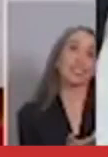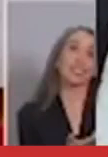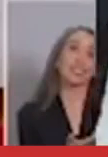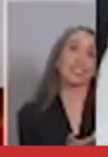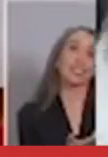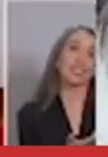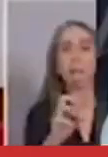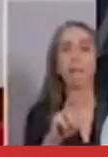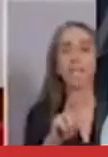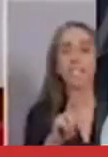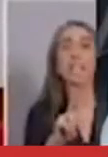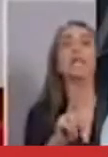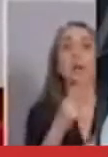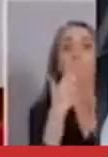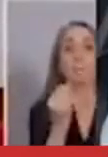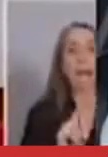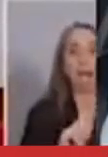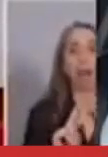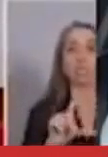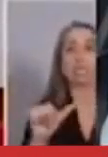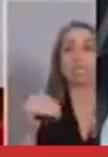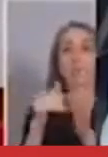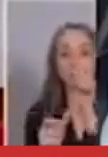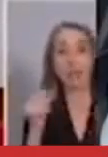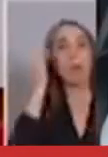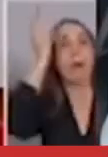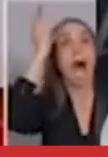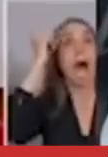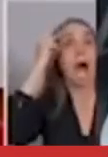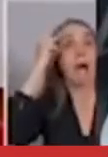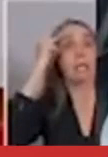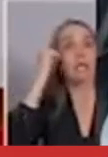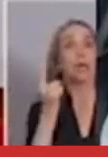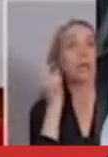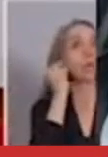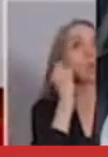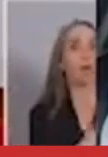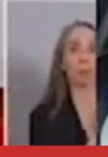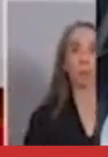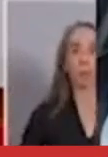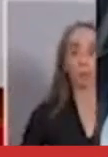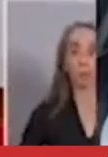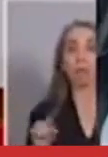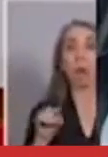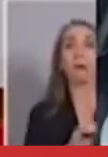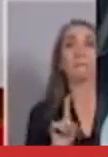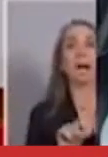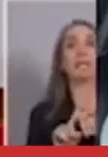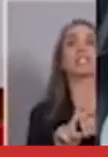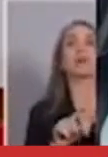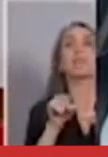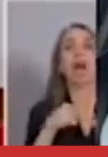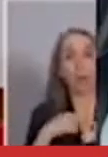acción. Beneficiando a 76.000 personas. Y además acá me acuerdo que una de las diputadas que estaba en la Comisión Pórtico